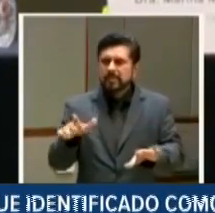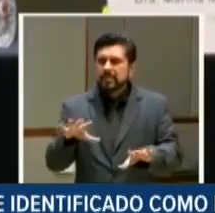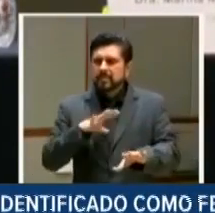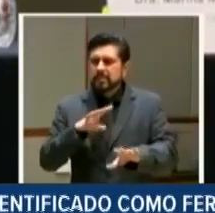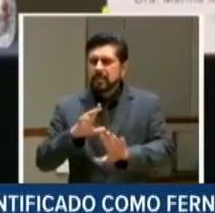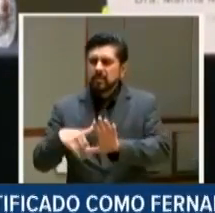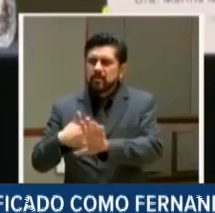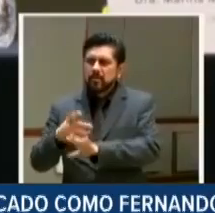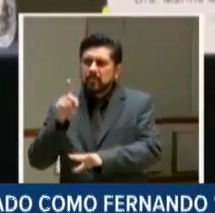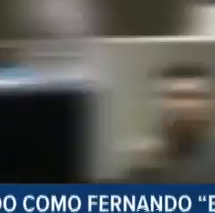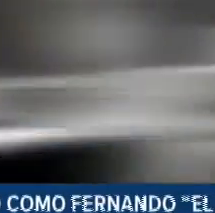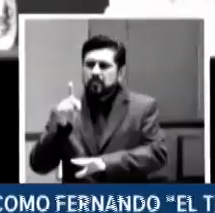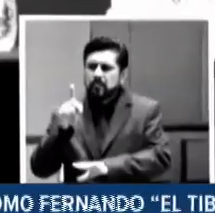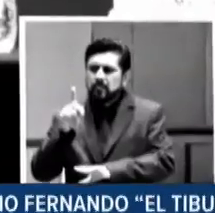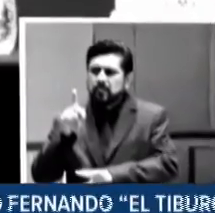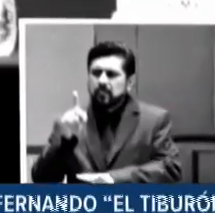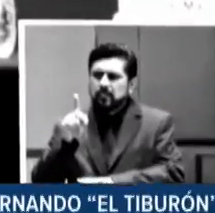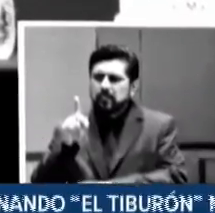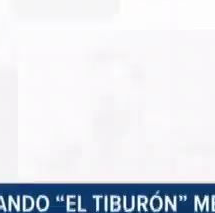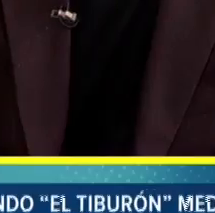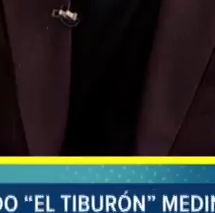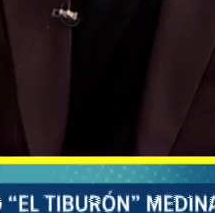lo que son violencia.